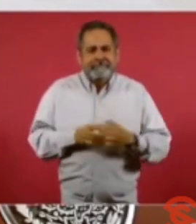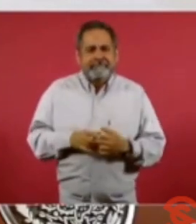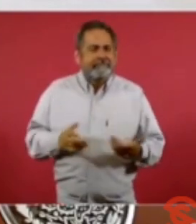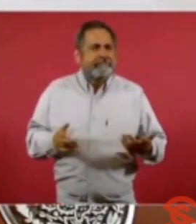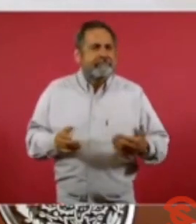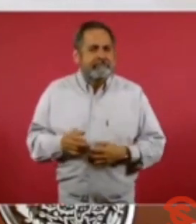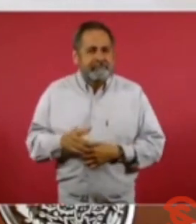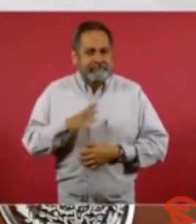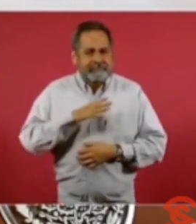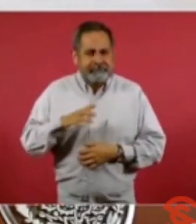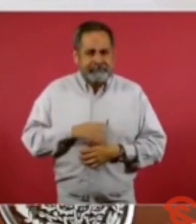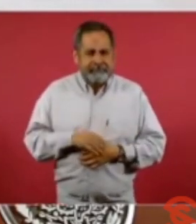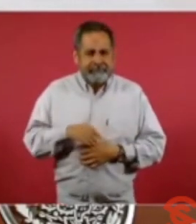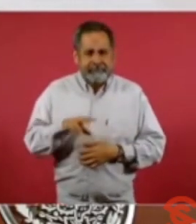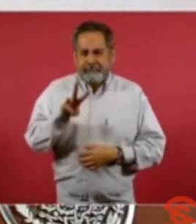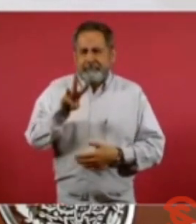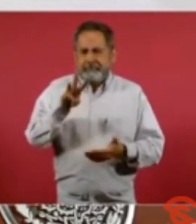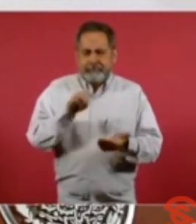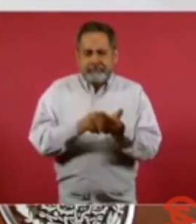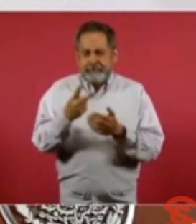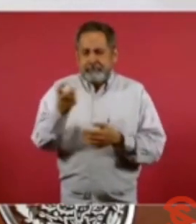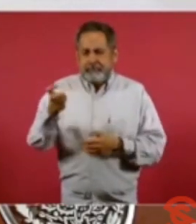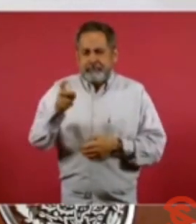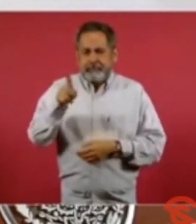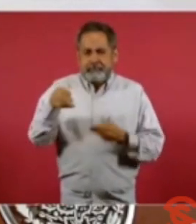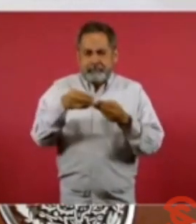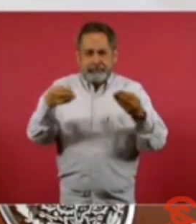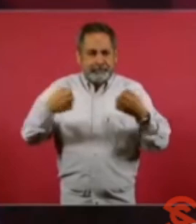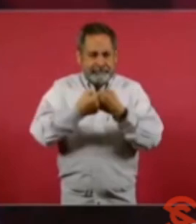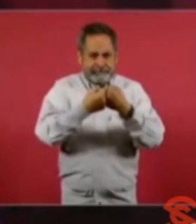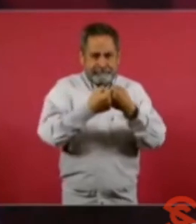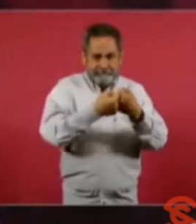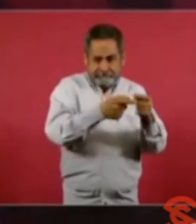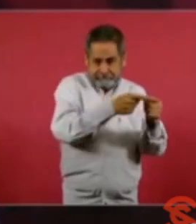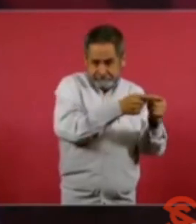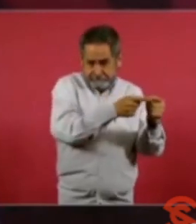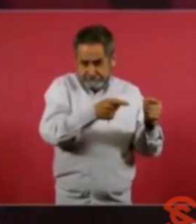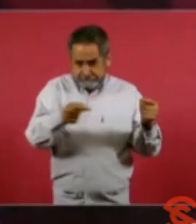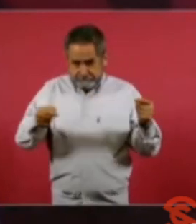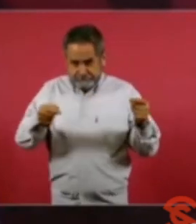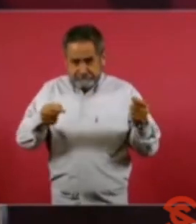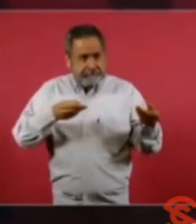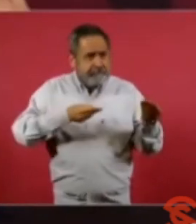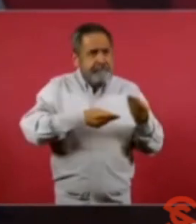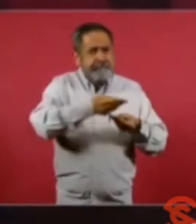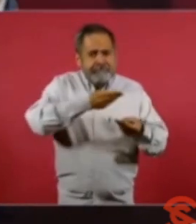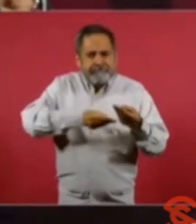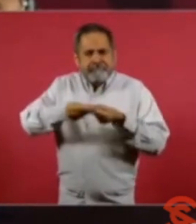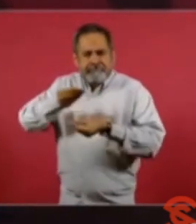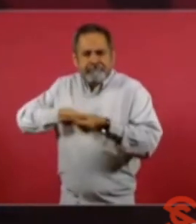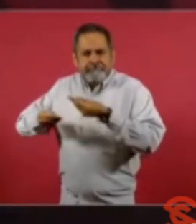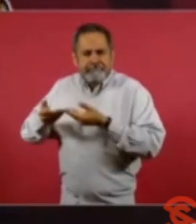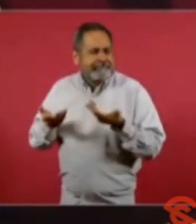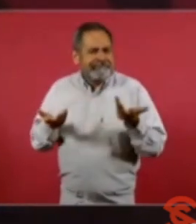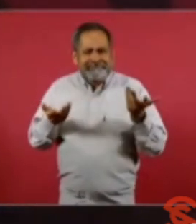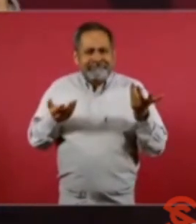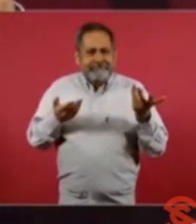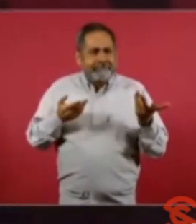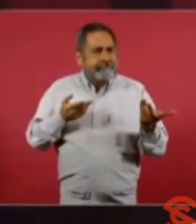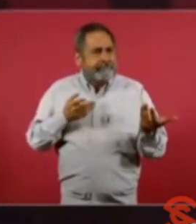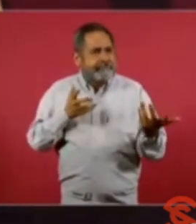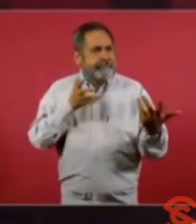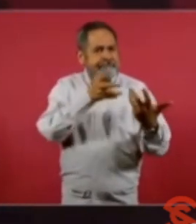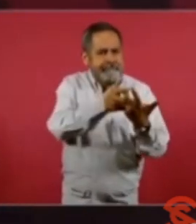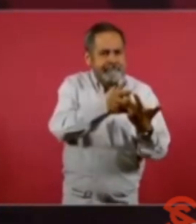3 200 km de frontera nos necesitamos nos